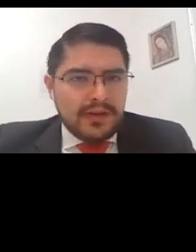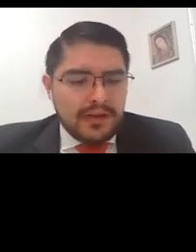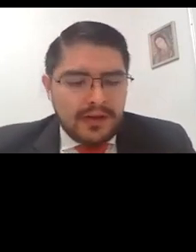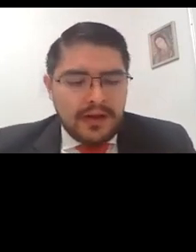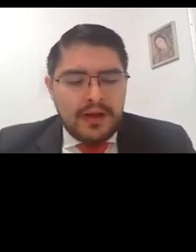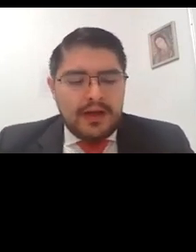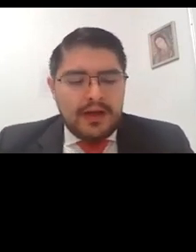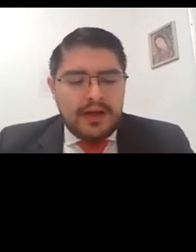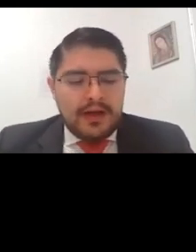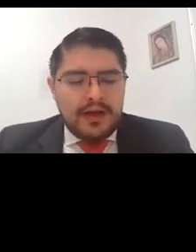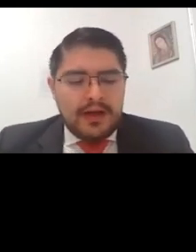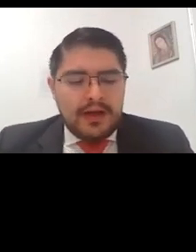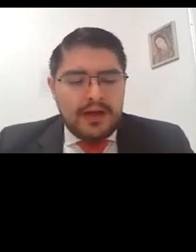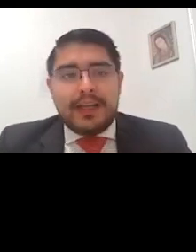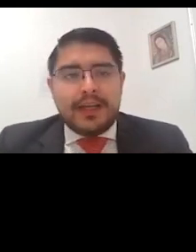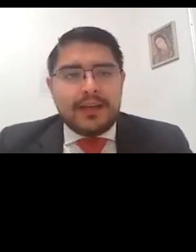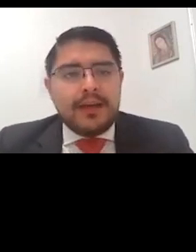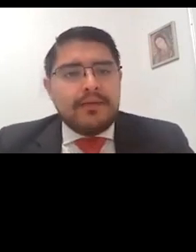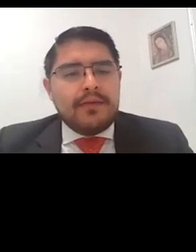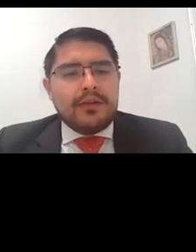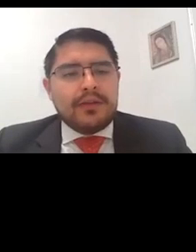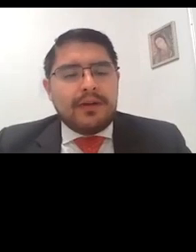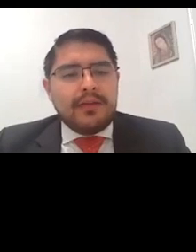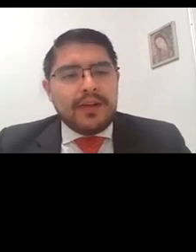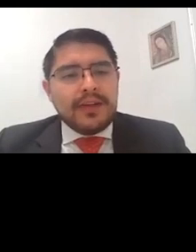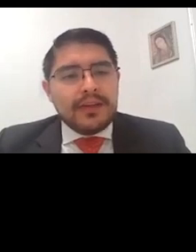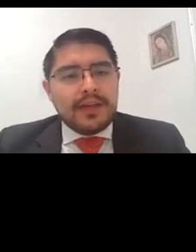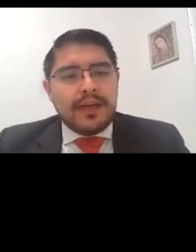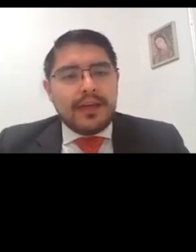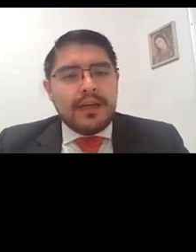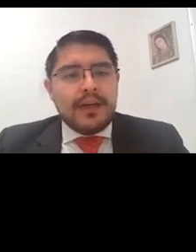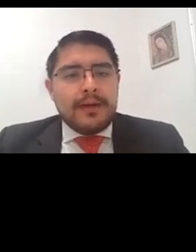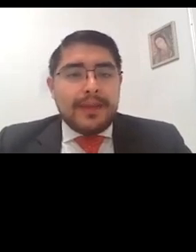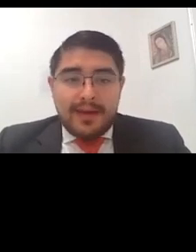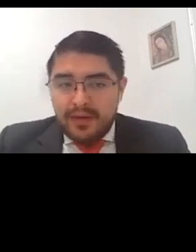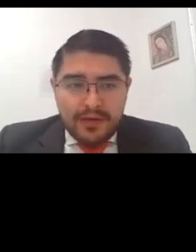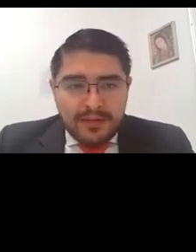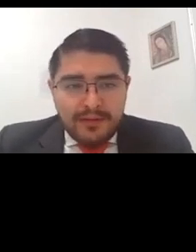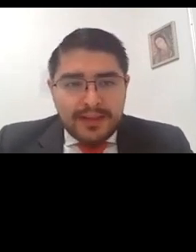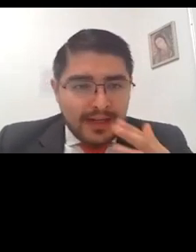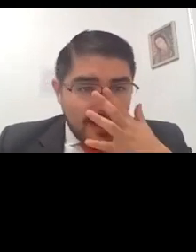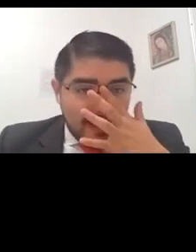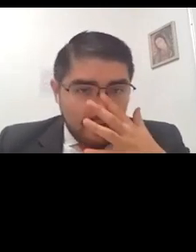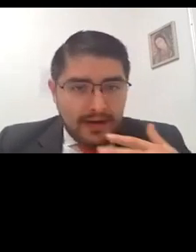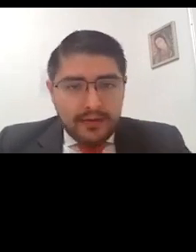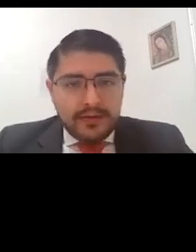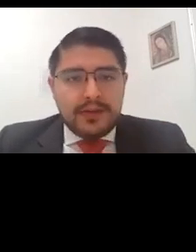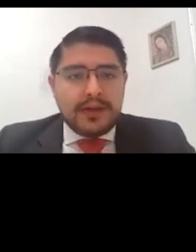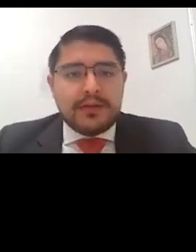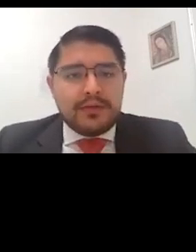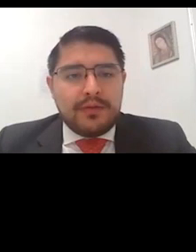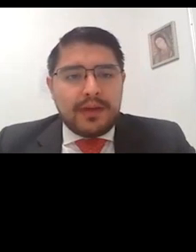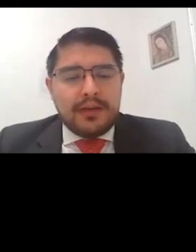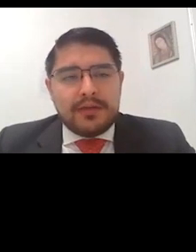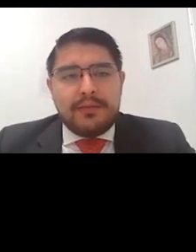justamente es tendiente a la integridad de los trabajadores. Queda prohibido también faltar al trabajo sin